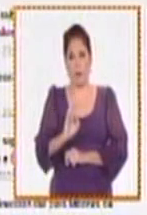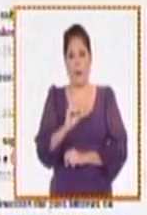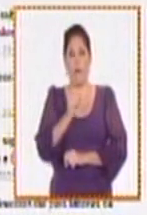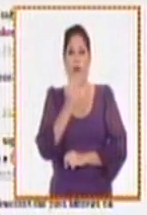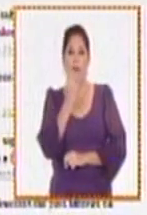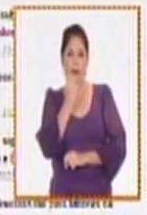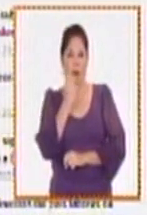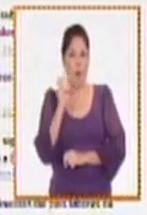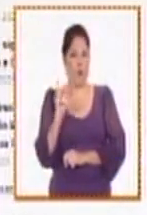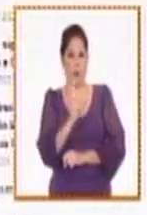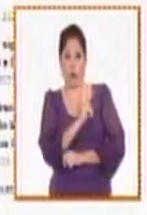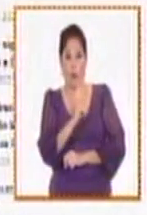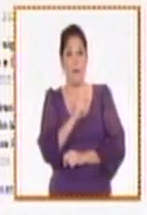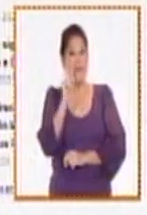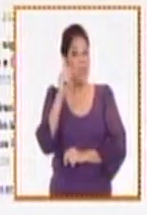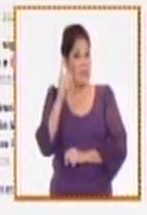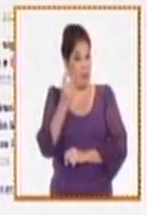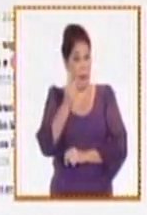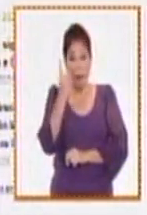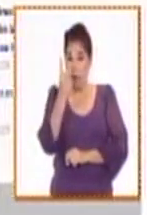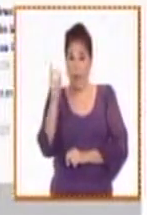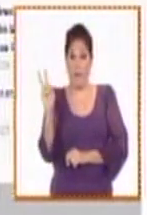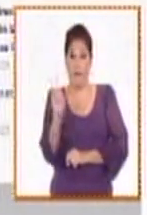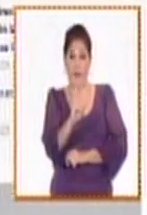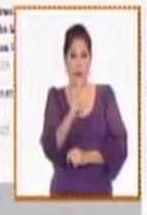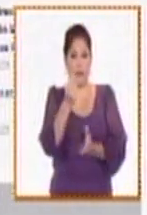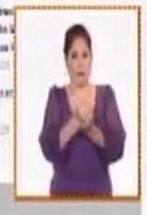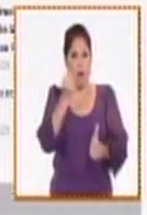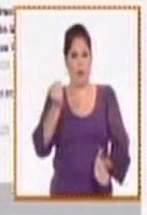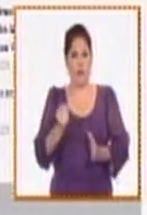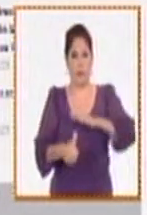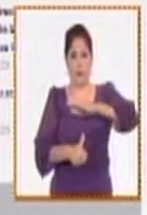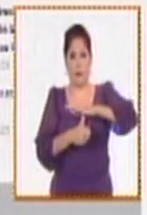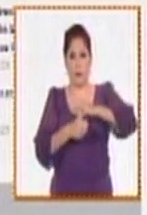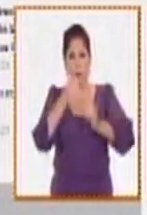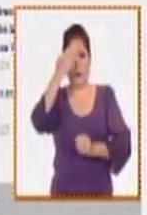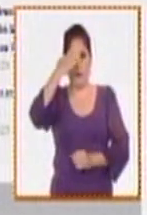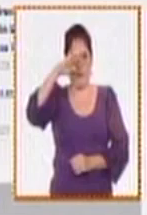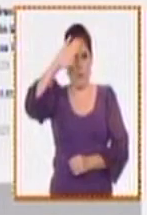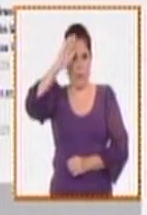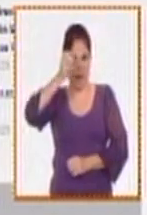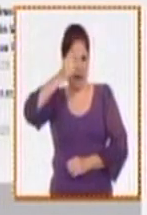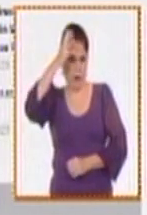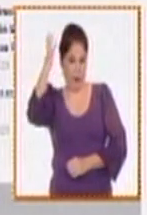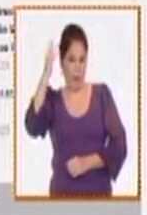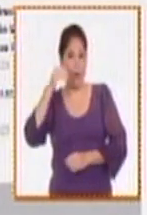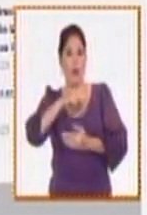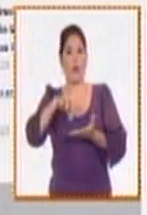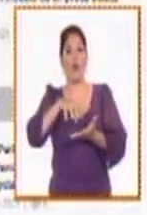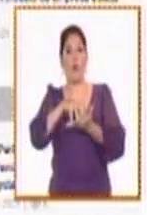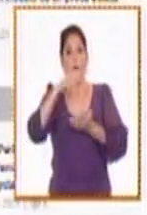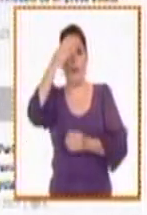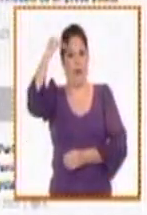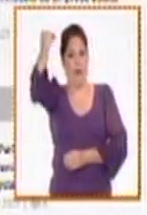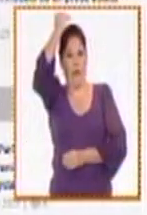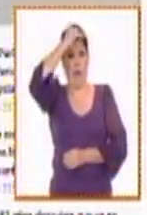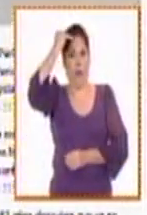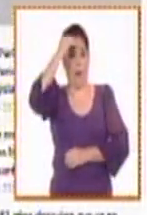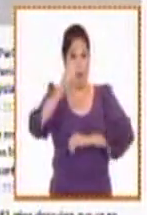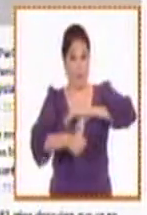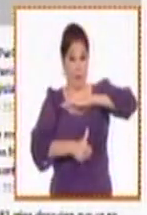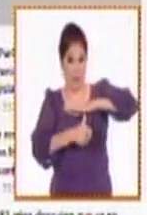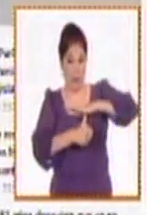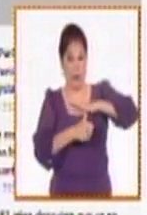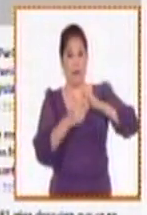Es esta la primera visita oficial de un presidente cubano a los Emiratos Árabes Unidos. Allí Díaz-Canel tiene